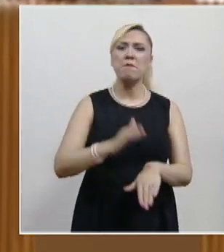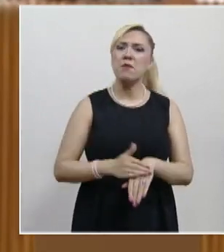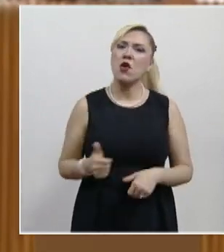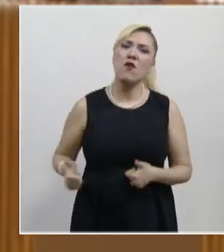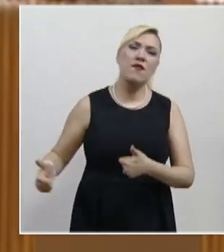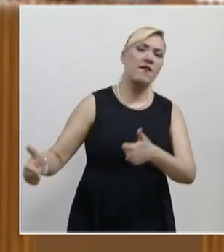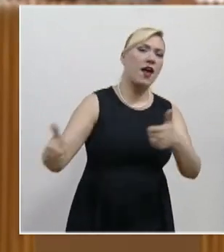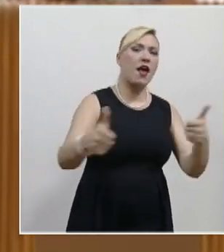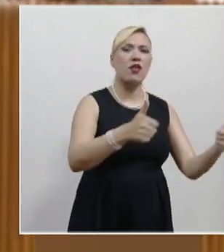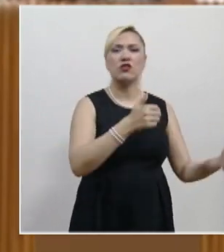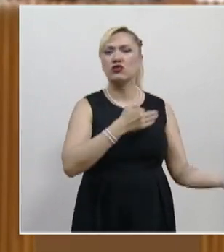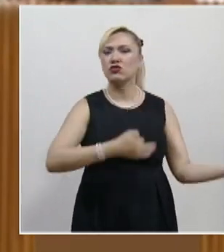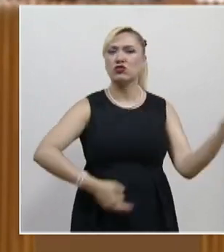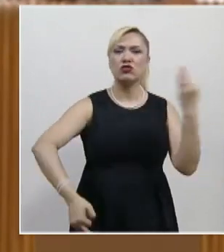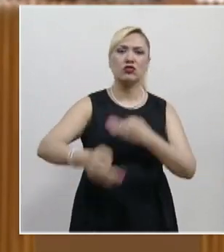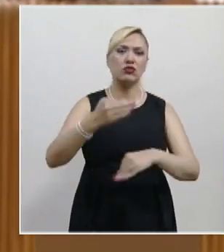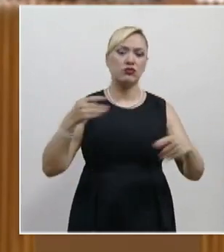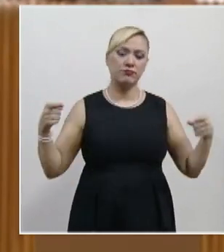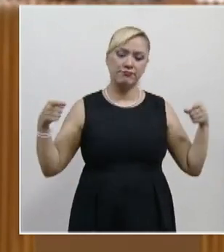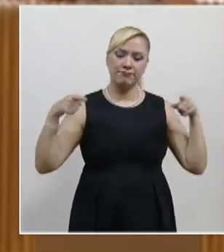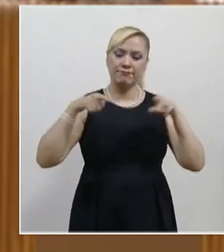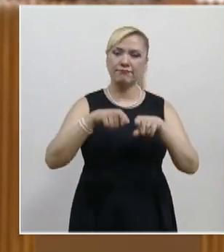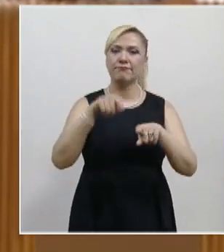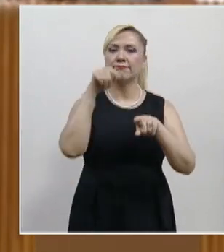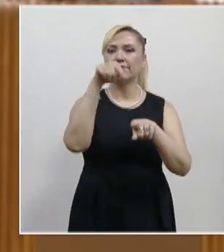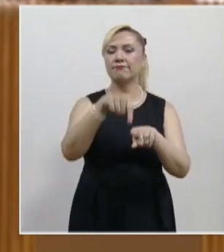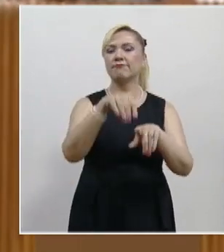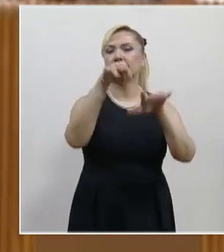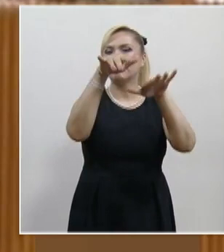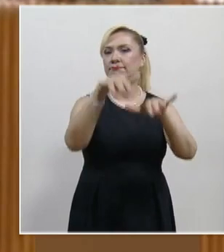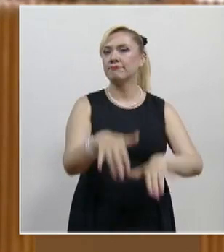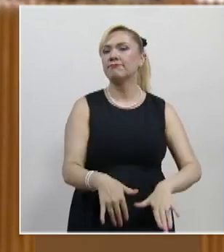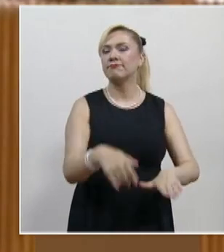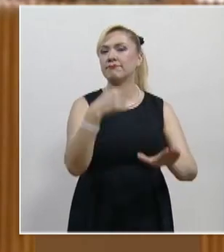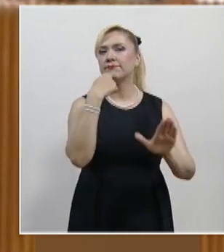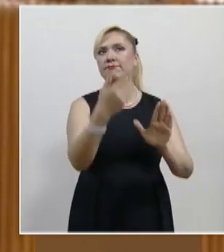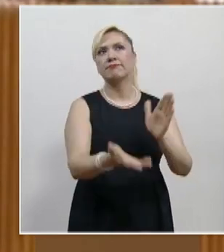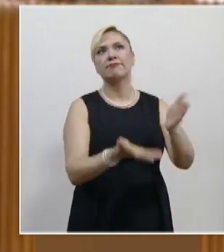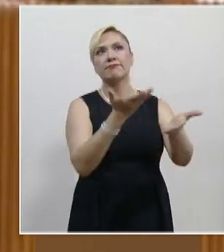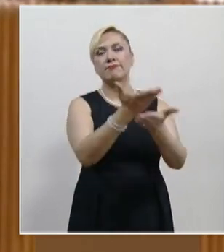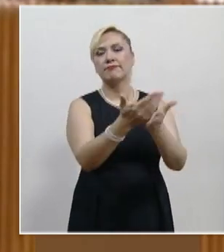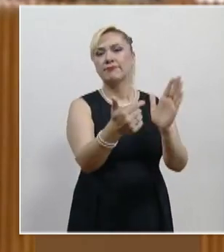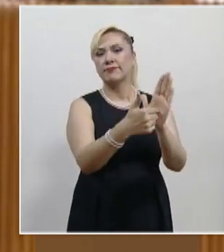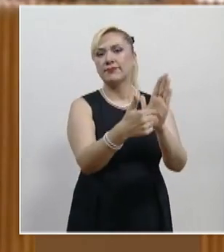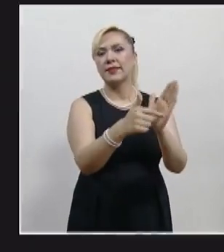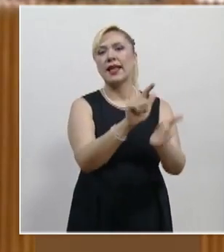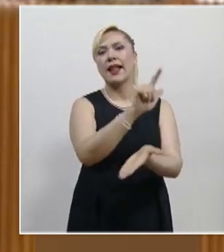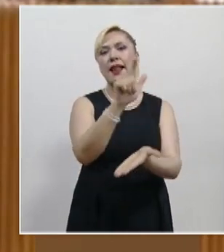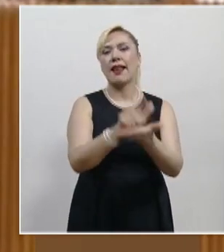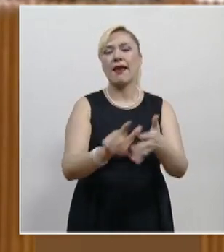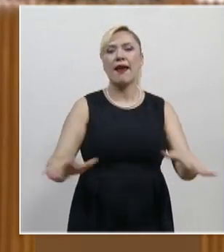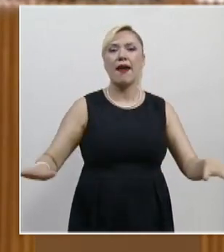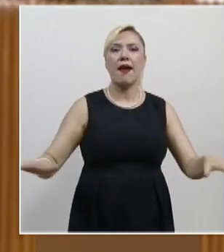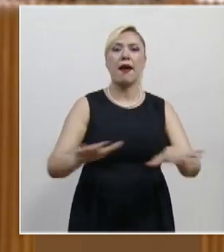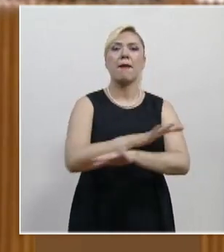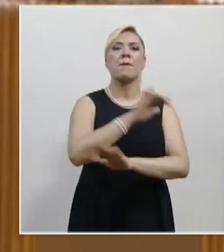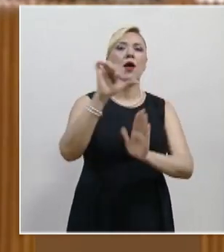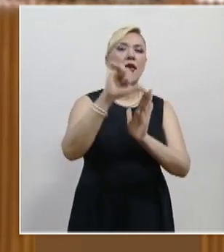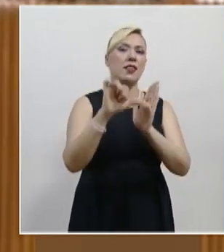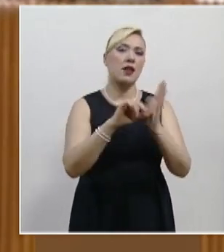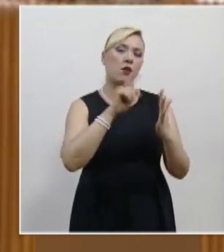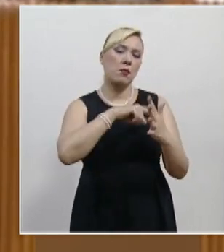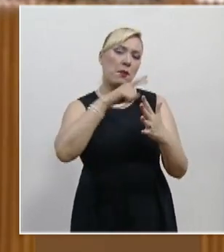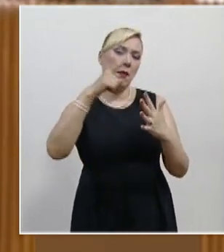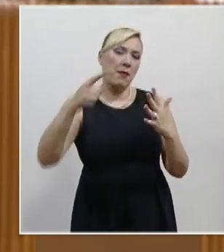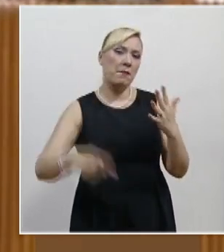en lo particular el dictamen que contiene la iniciativa de reforma a diversos artículos del